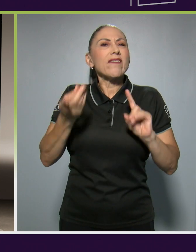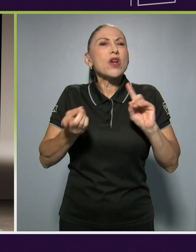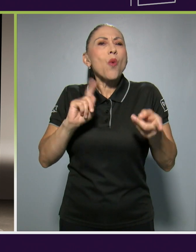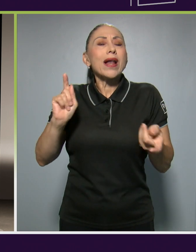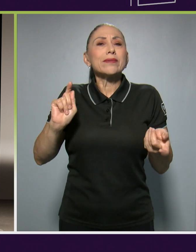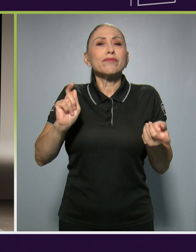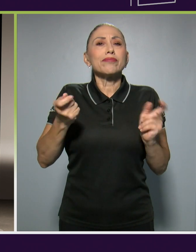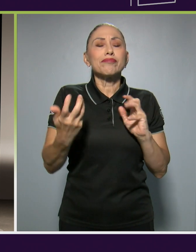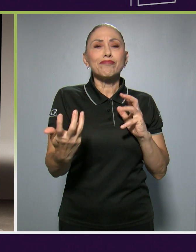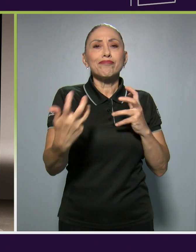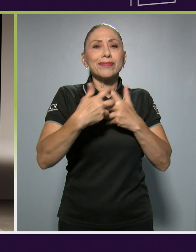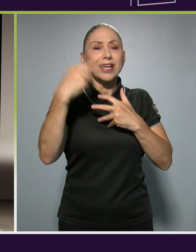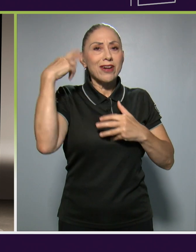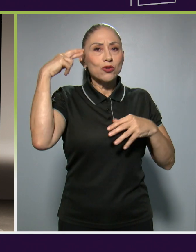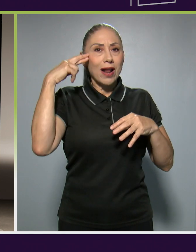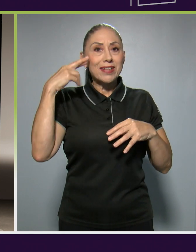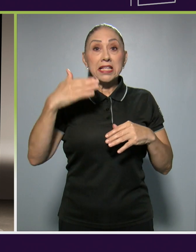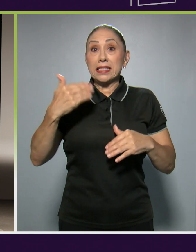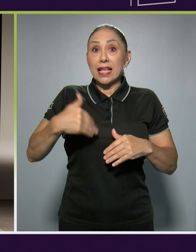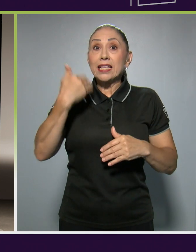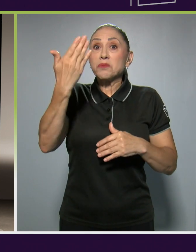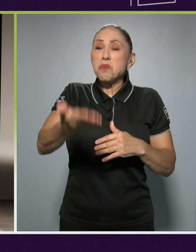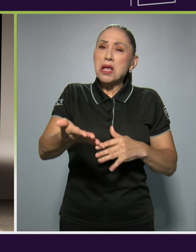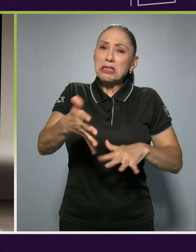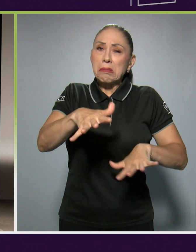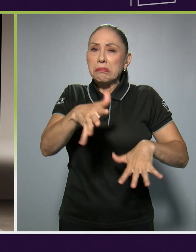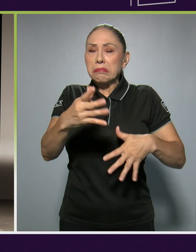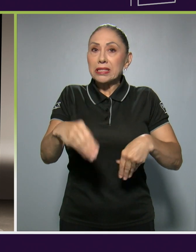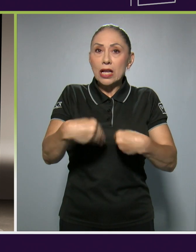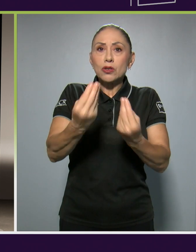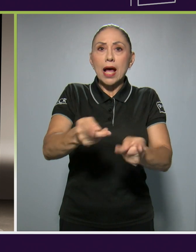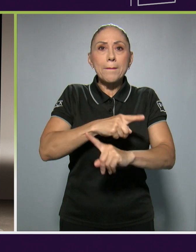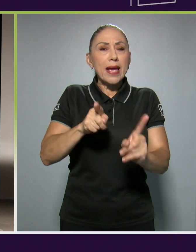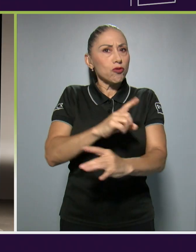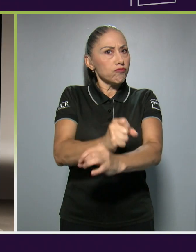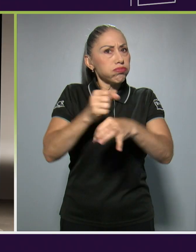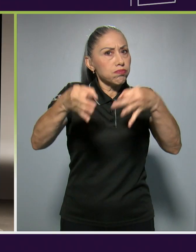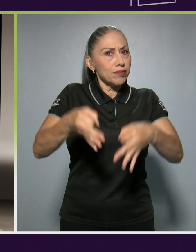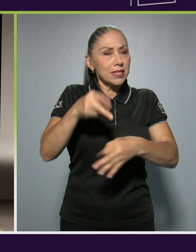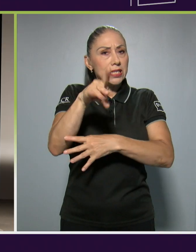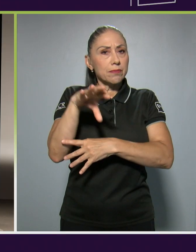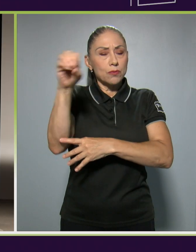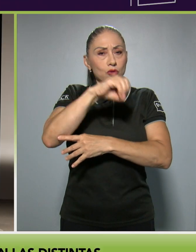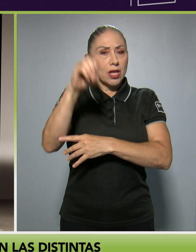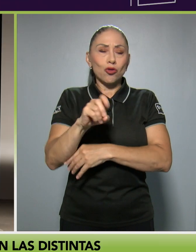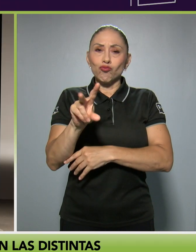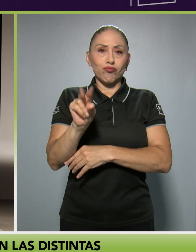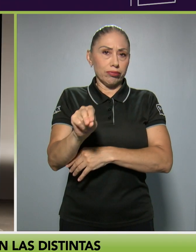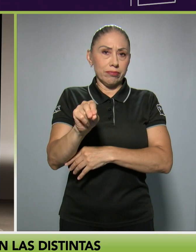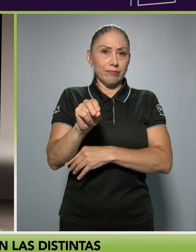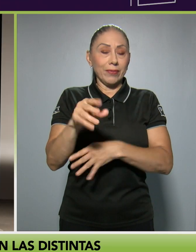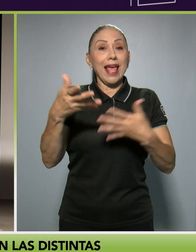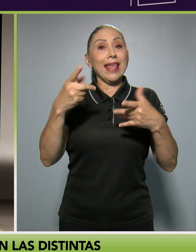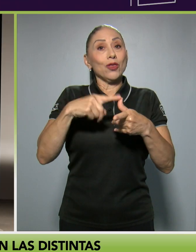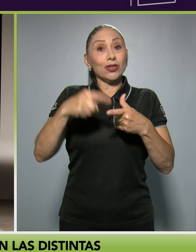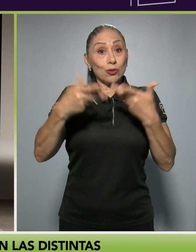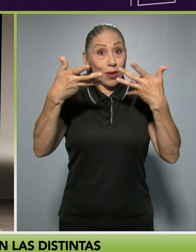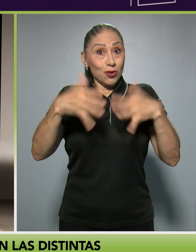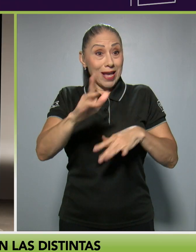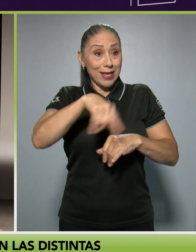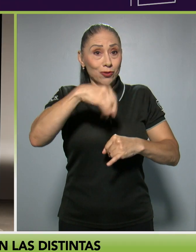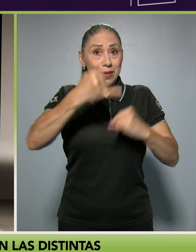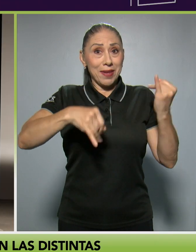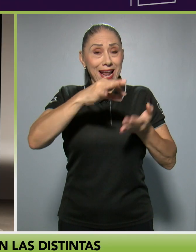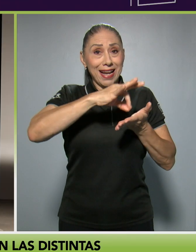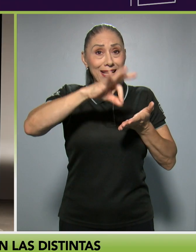después más o menos se los dan, pero nunca los garantizan al 100%. Entonces cuando ya se pasa incluso al colegio, ahí se